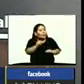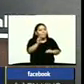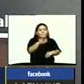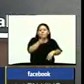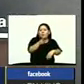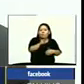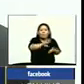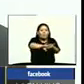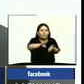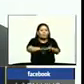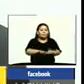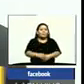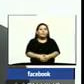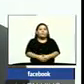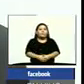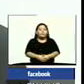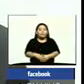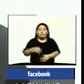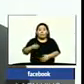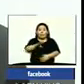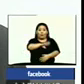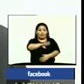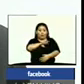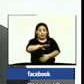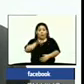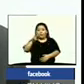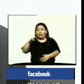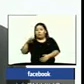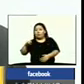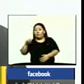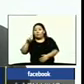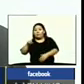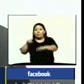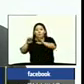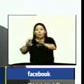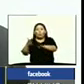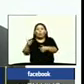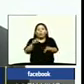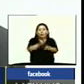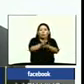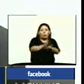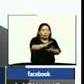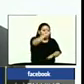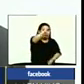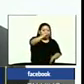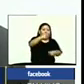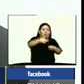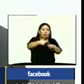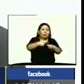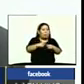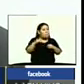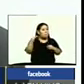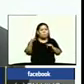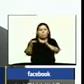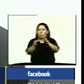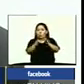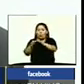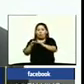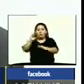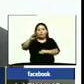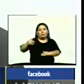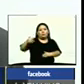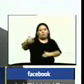en el promedio. En septiembre del 2019, que las tendencias del precio del petróleo se van a mantener estables en los próximos cinco años.